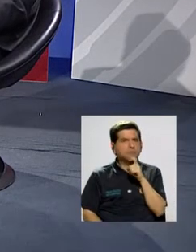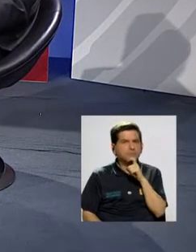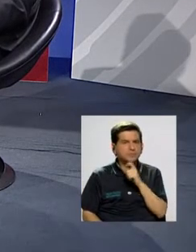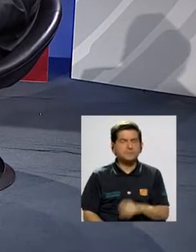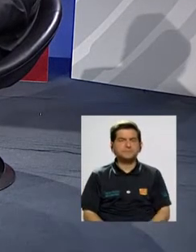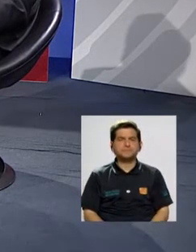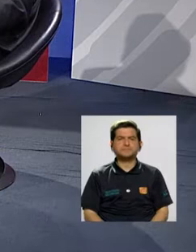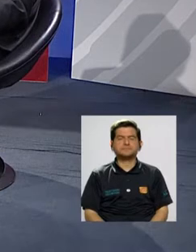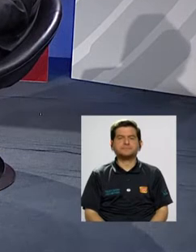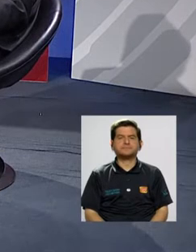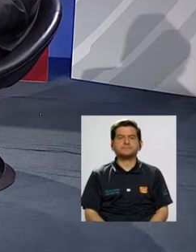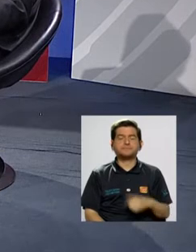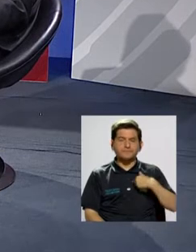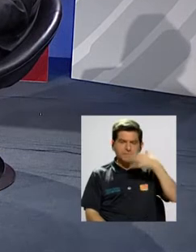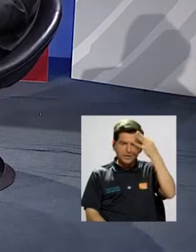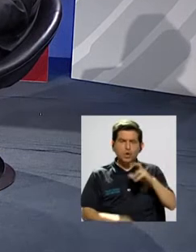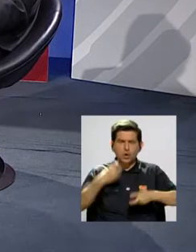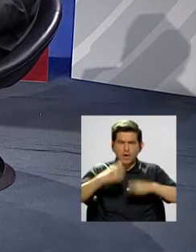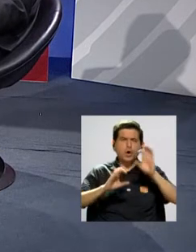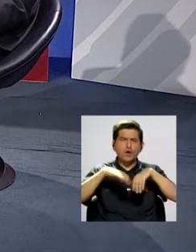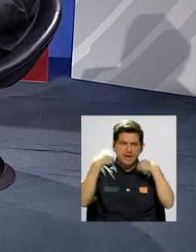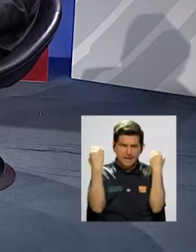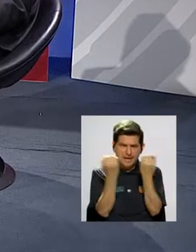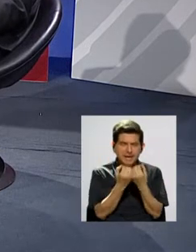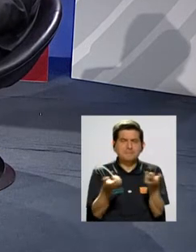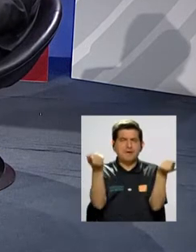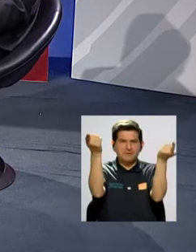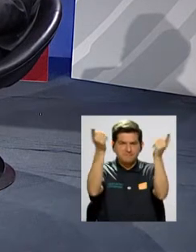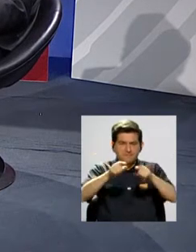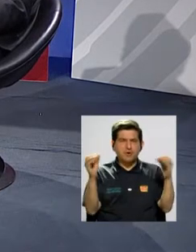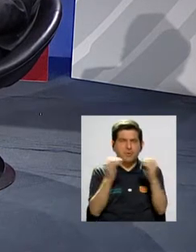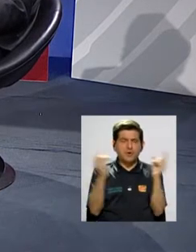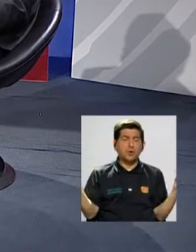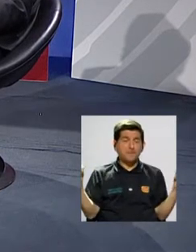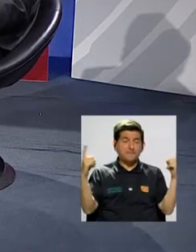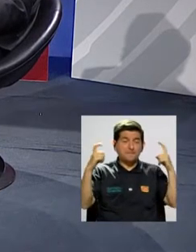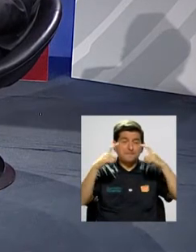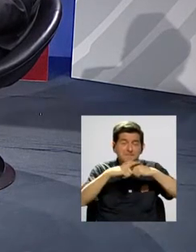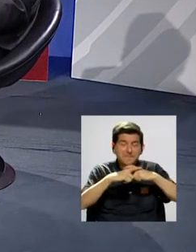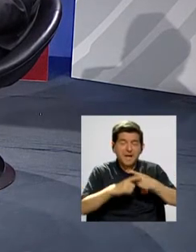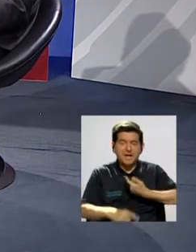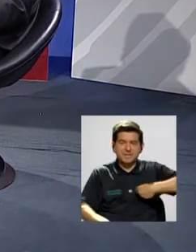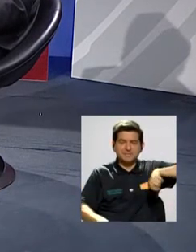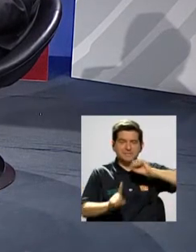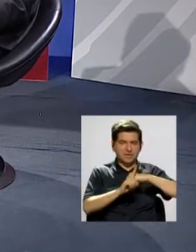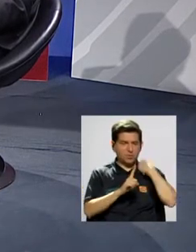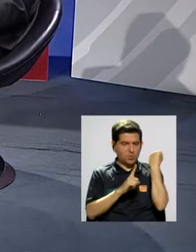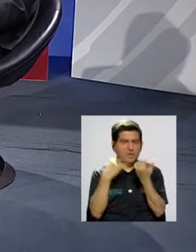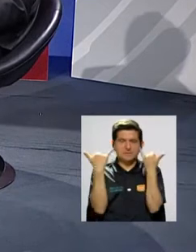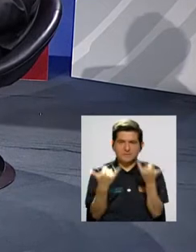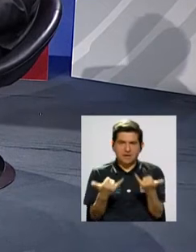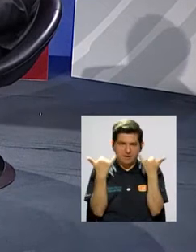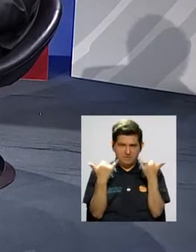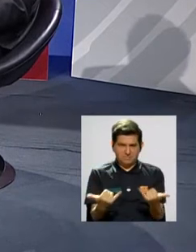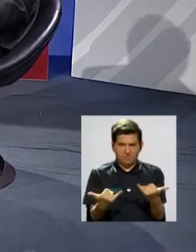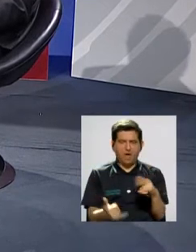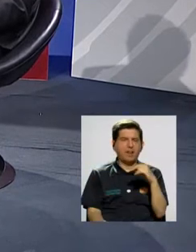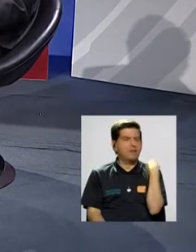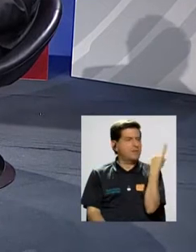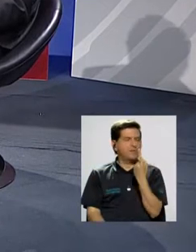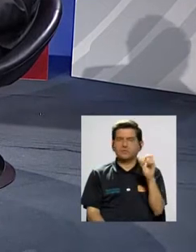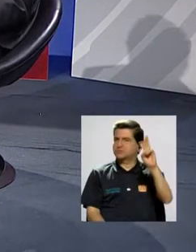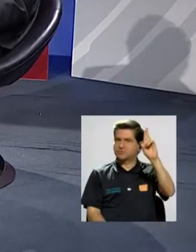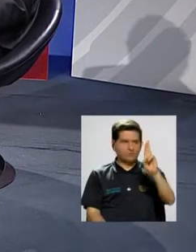Sí, yo creo que el crimen organizado, bueno, es uno de los fenómenos más complejos que viven nuestras sociedades ahora, que no es solamente